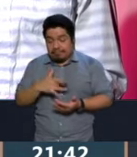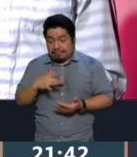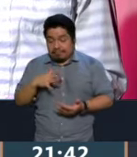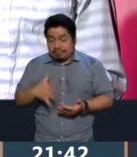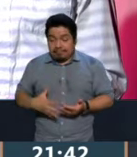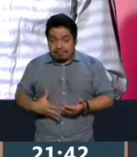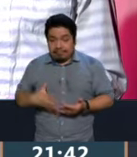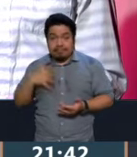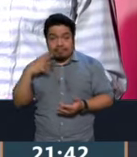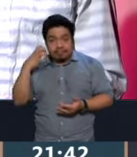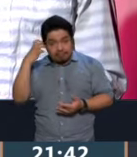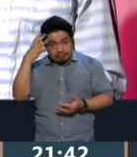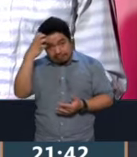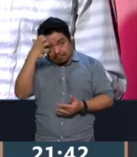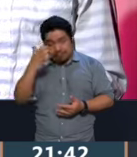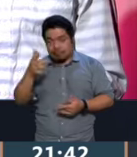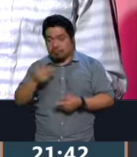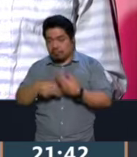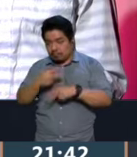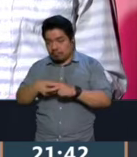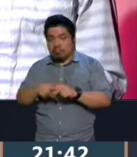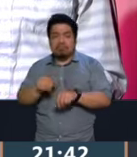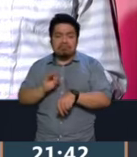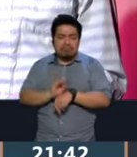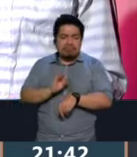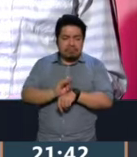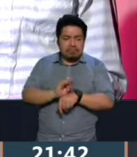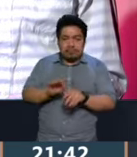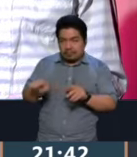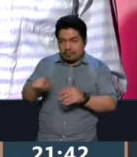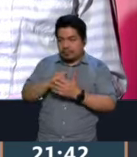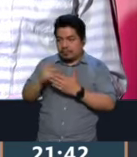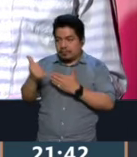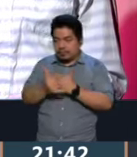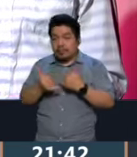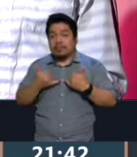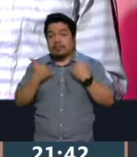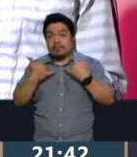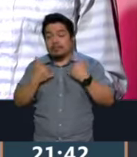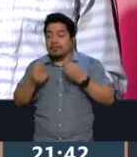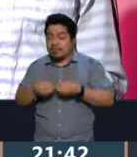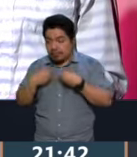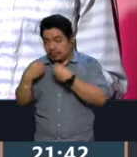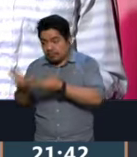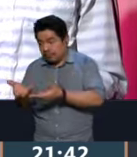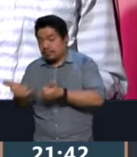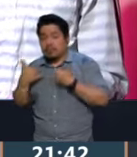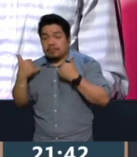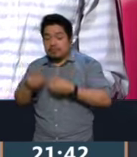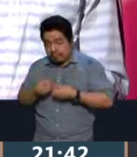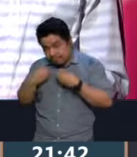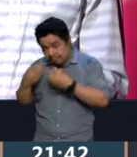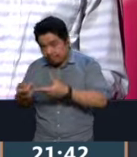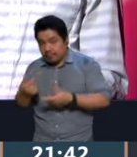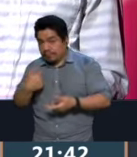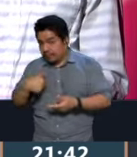de la campaña de Santiago hemos recibido el respaldo total. O sea, el proyecto es de jóvenes para jóvenes, la propuesta jóvenes la creamos